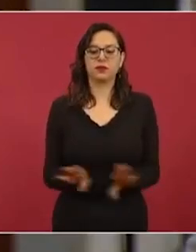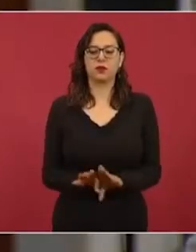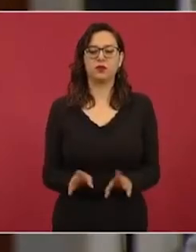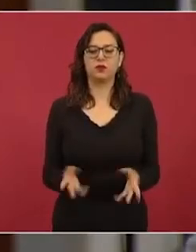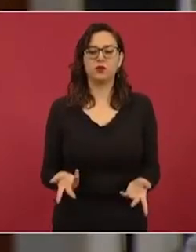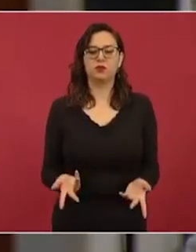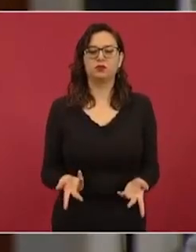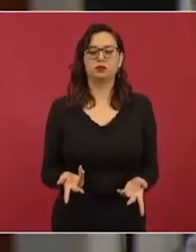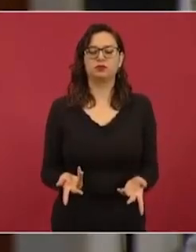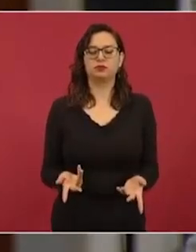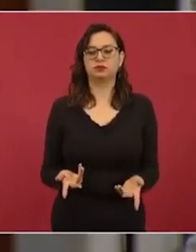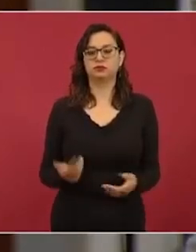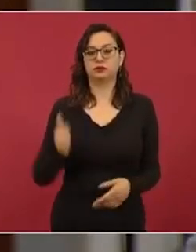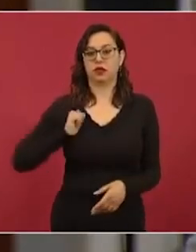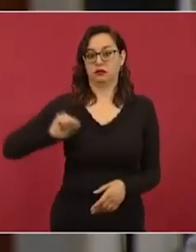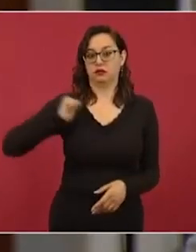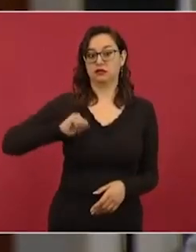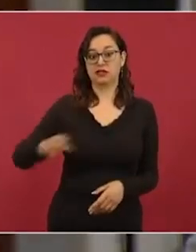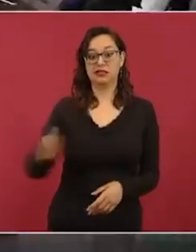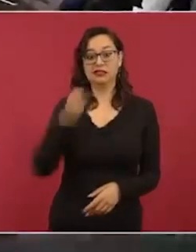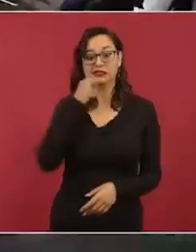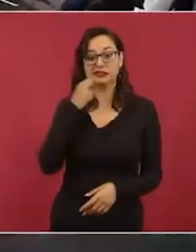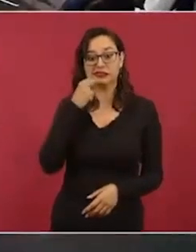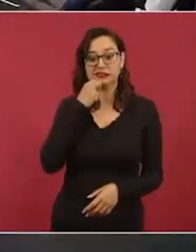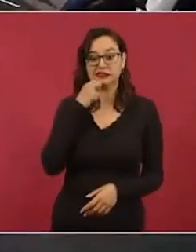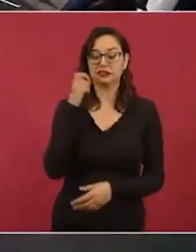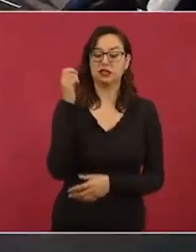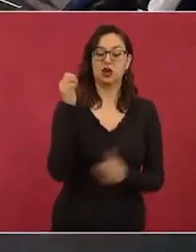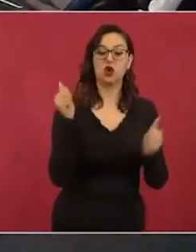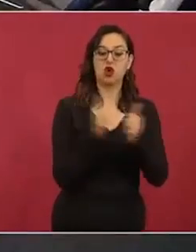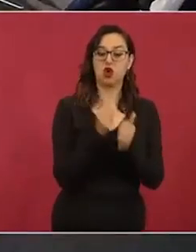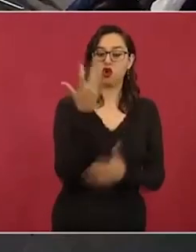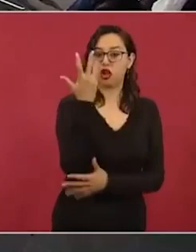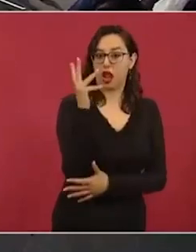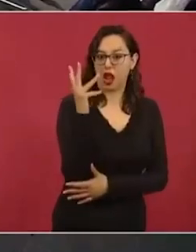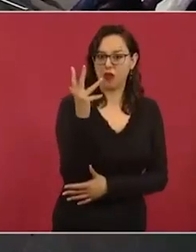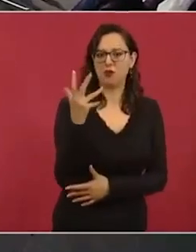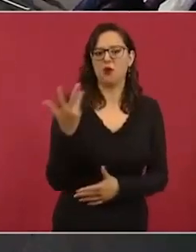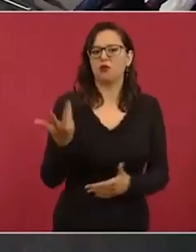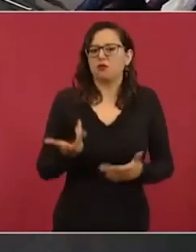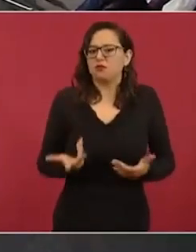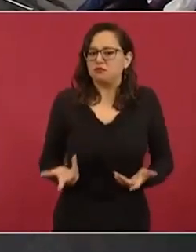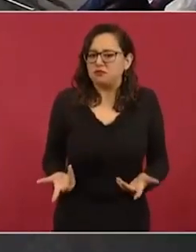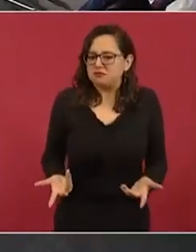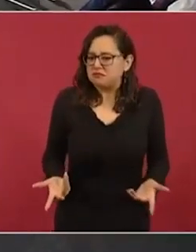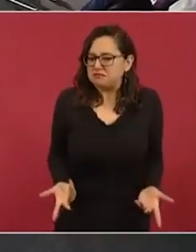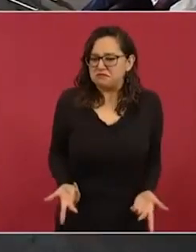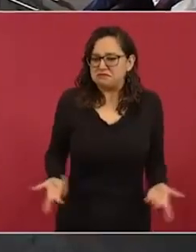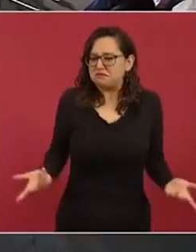actualmente ya no es de esa zona. Entonces, sería mi pregunta,